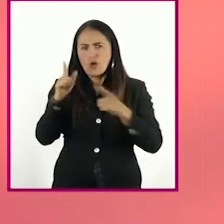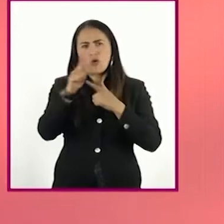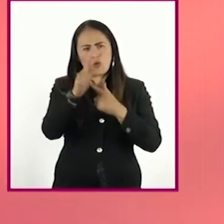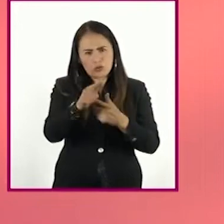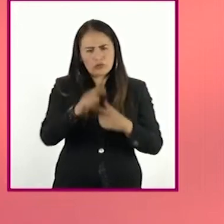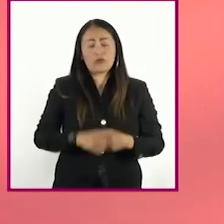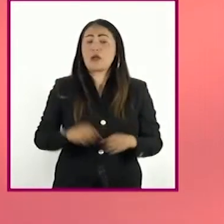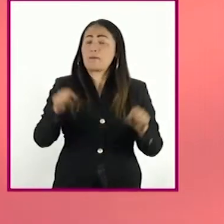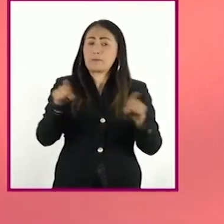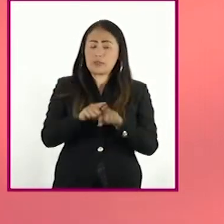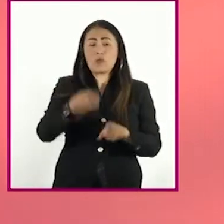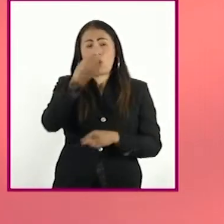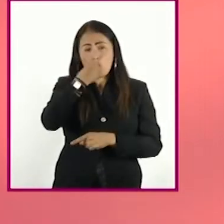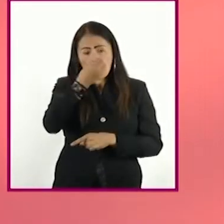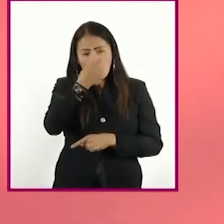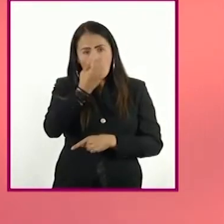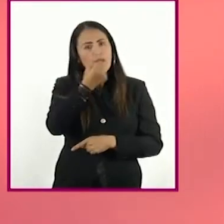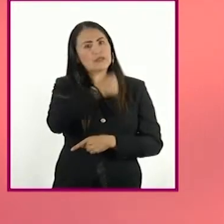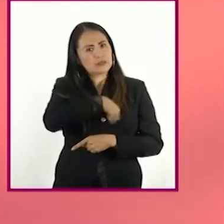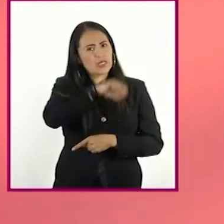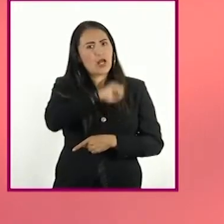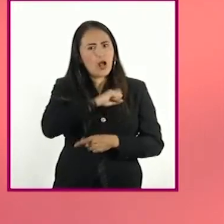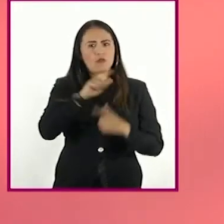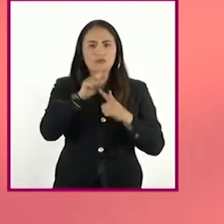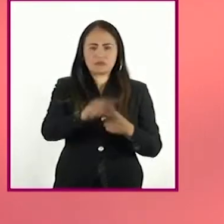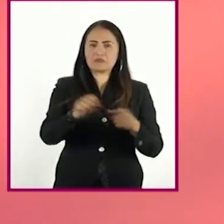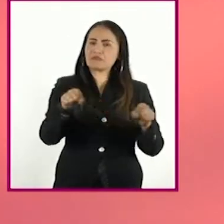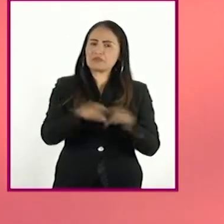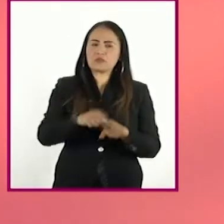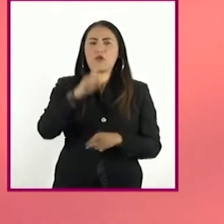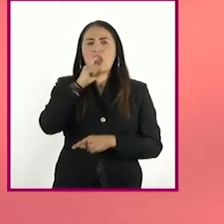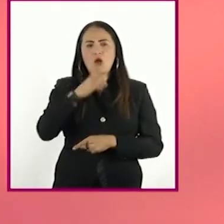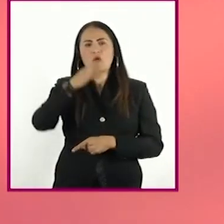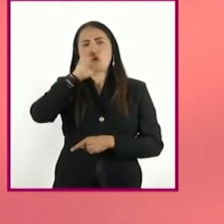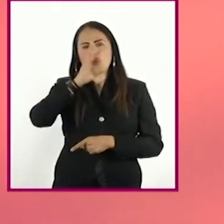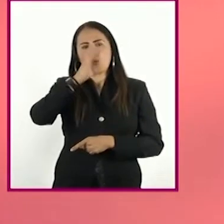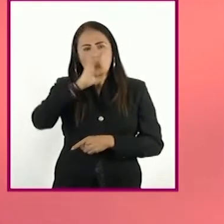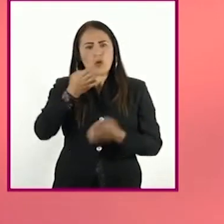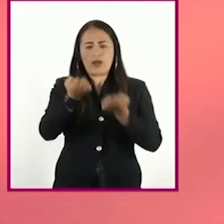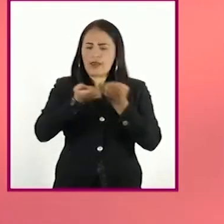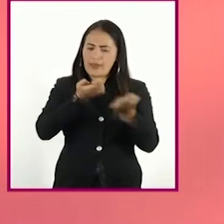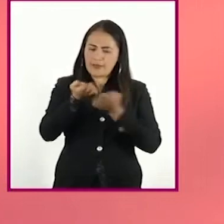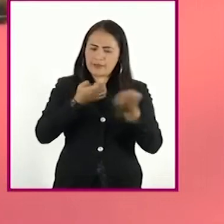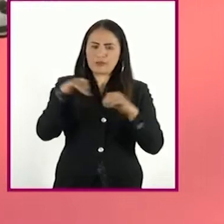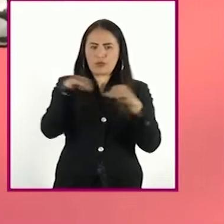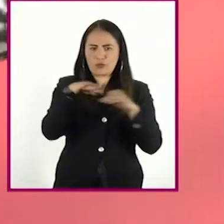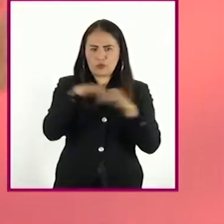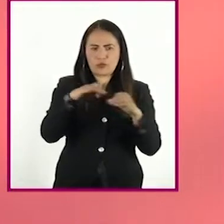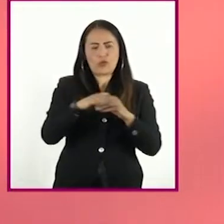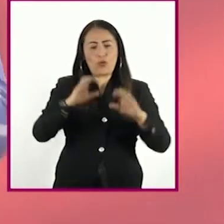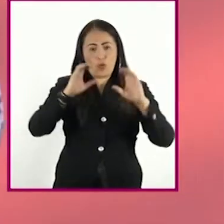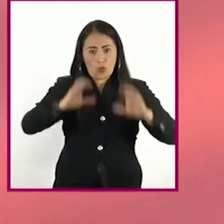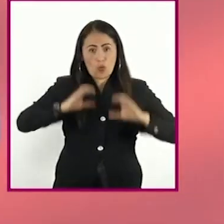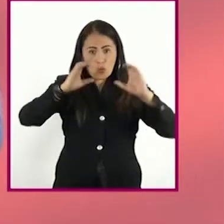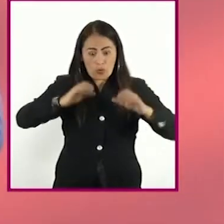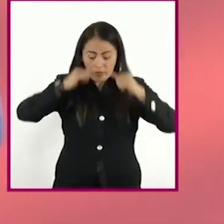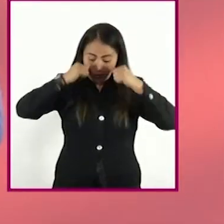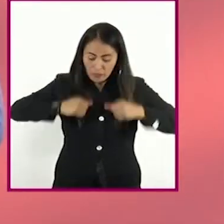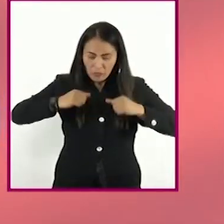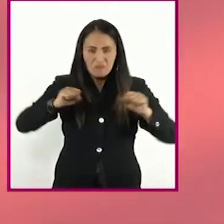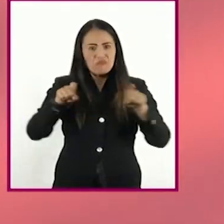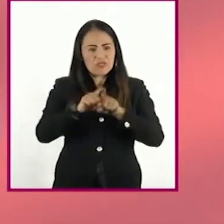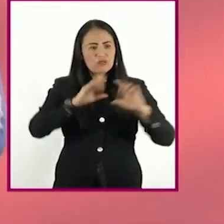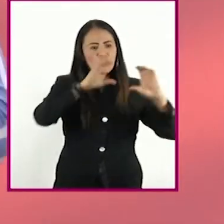procurar una alimentación saludable, mantenernos hidratados y hacer ejercicio. Si te cuidas tú, nos cuidas a todos. En esta